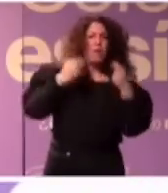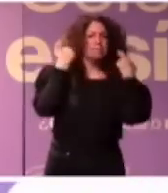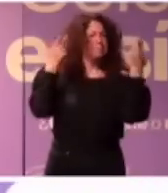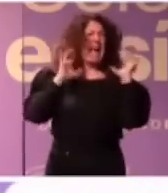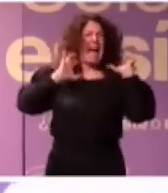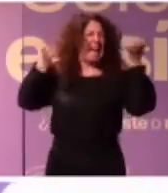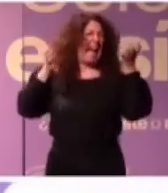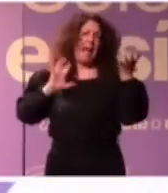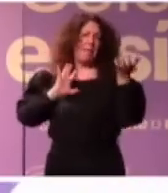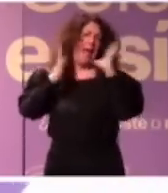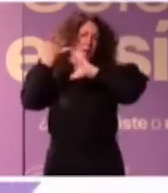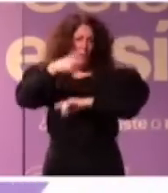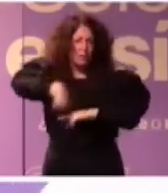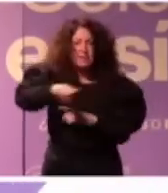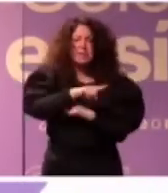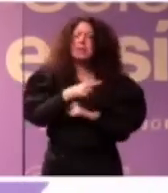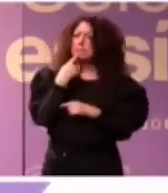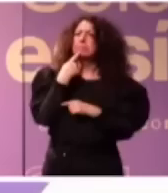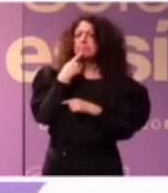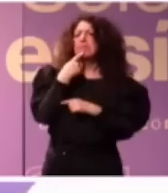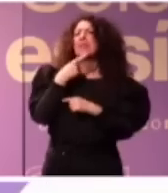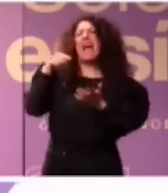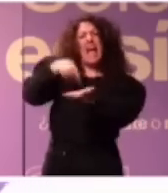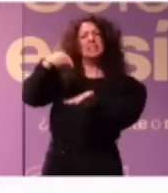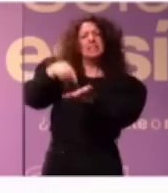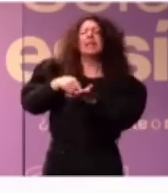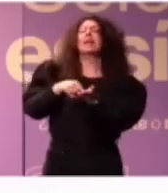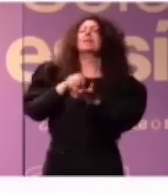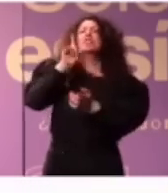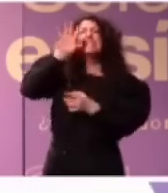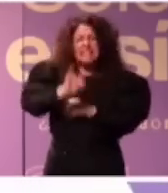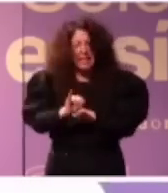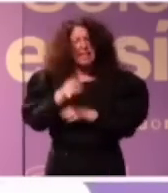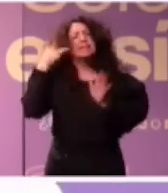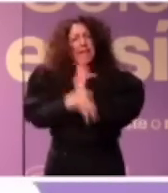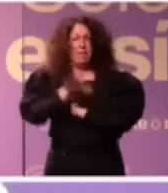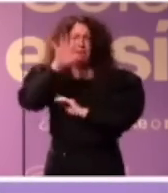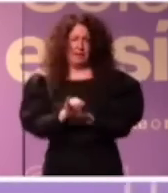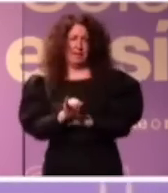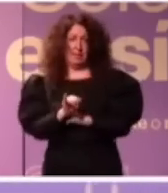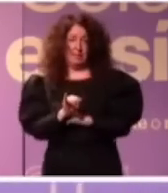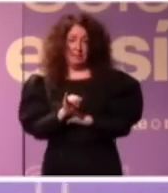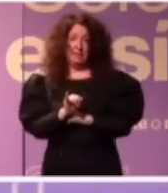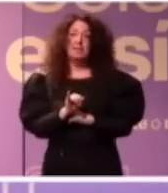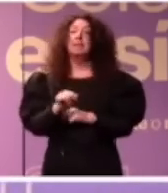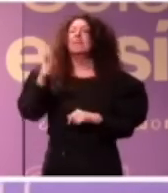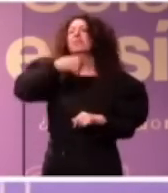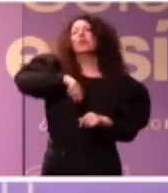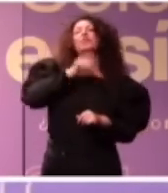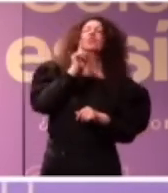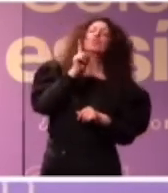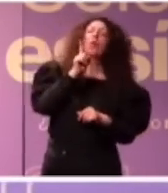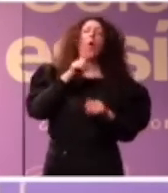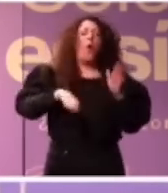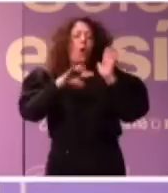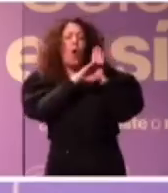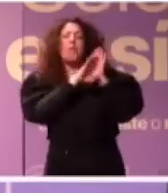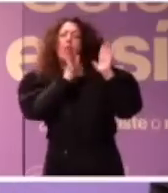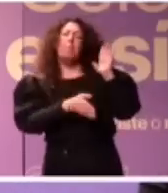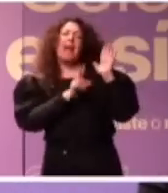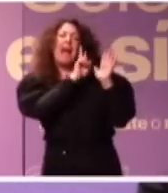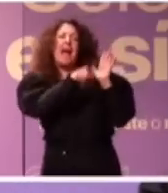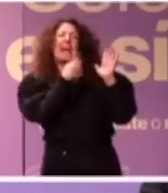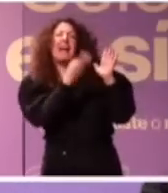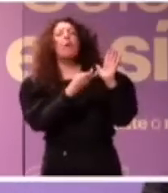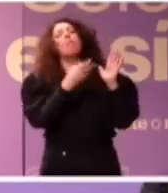que exigía que solo sí fuese sí. Y que además no nos ocupásemos solo de reformar el Código Penal para que